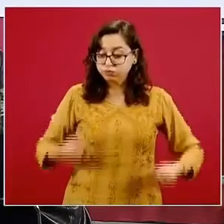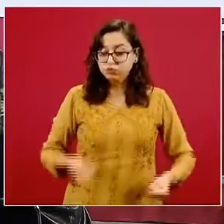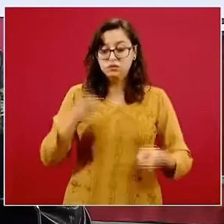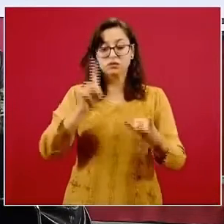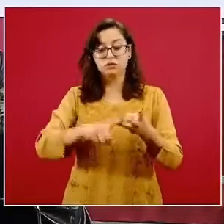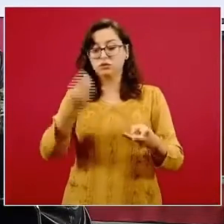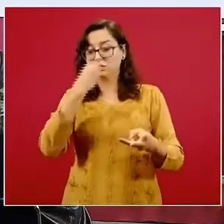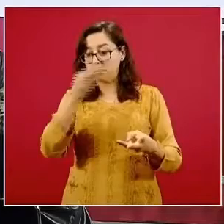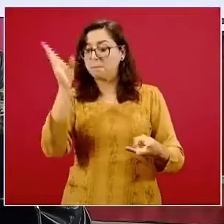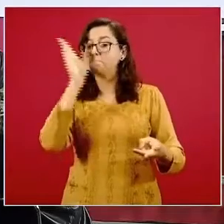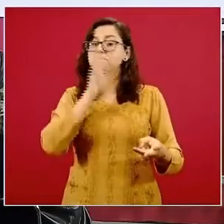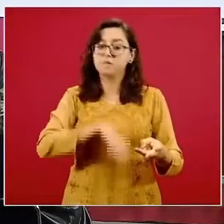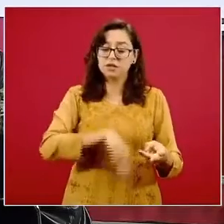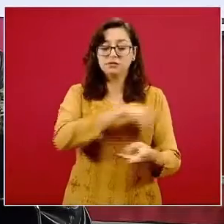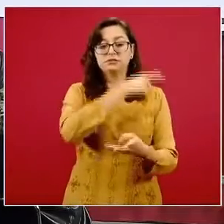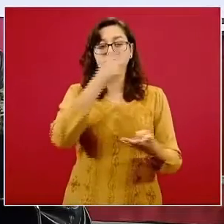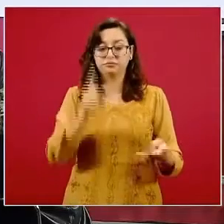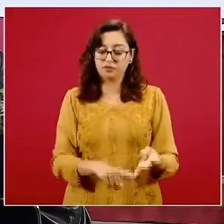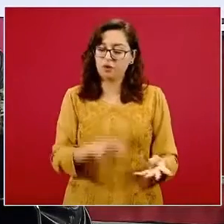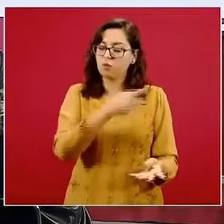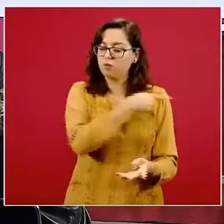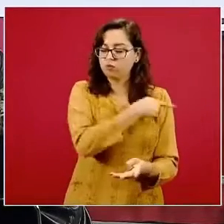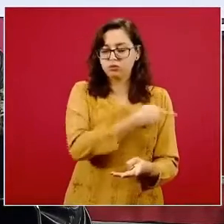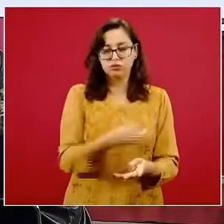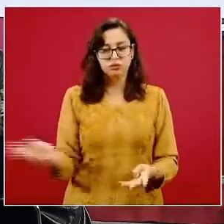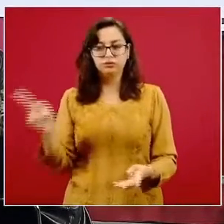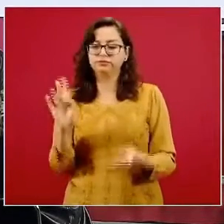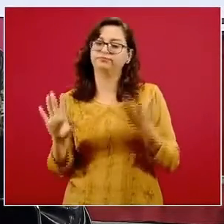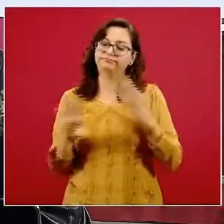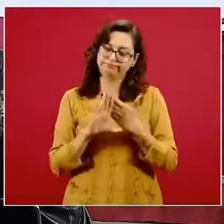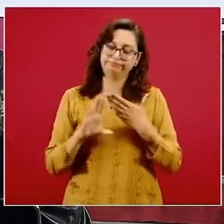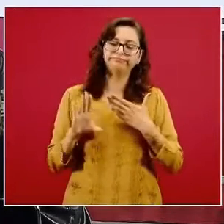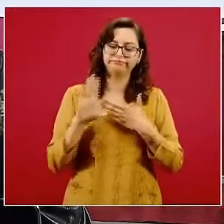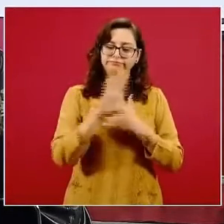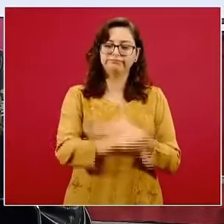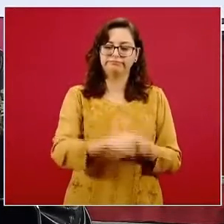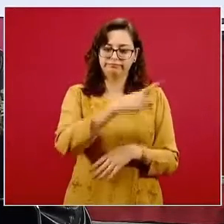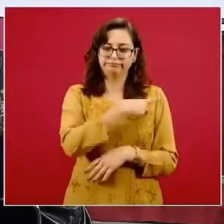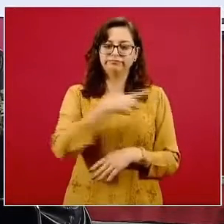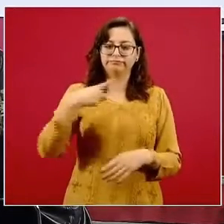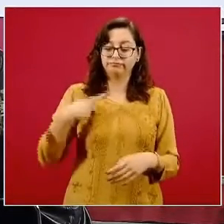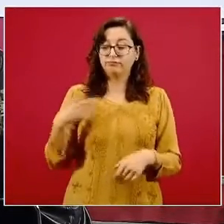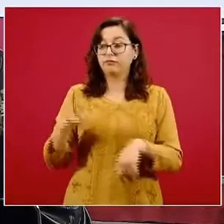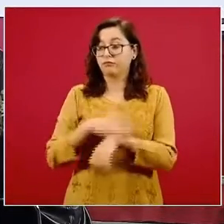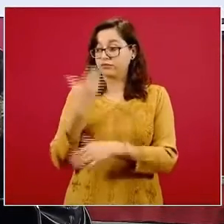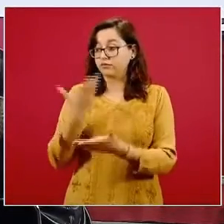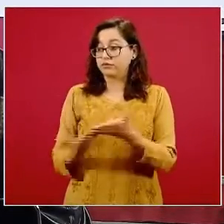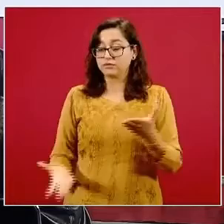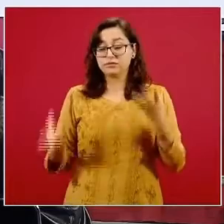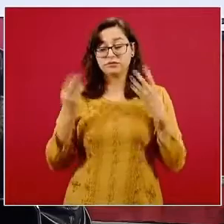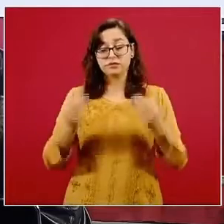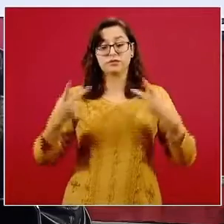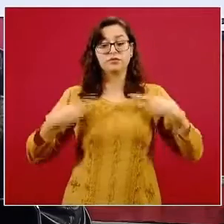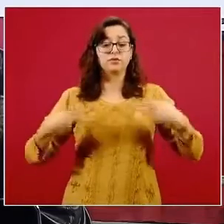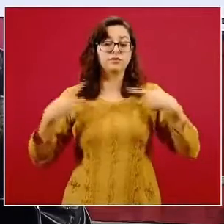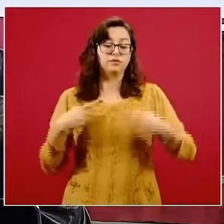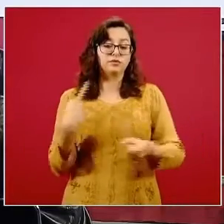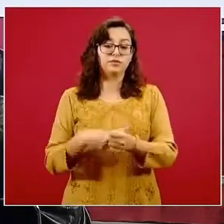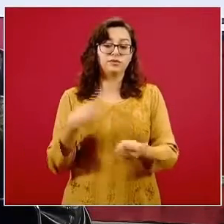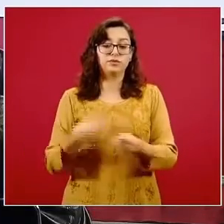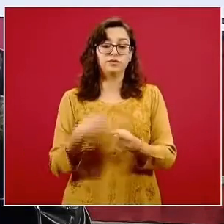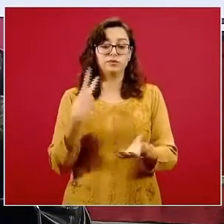malnutrición, y obviamente la pobreza extrema asociadas a las comorbilidades que hoy implican el reto